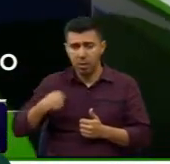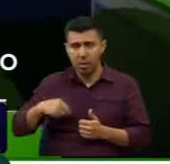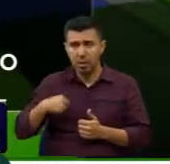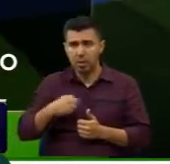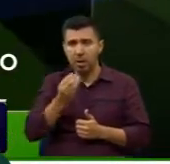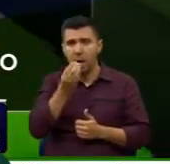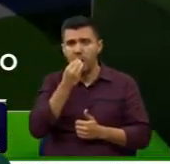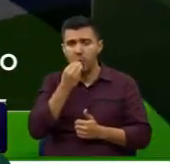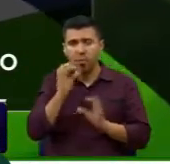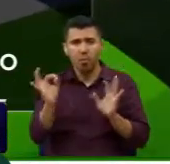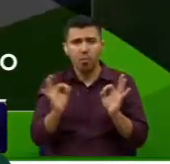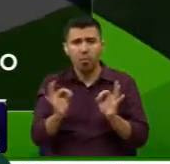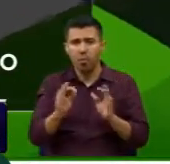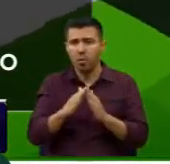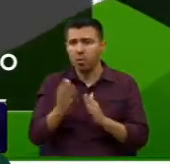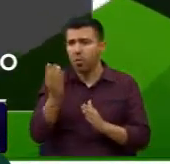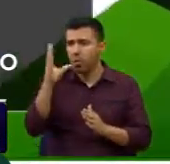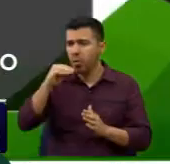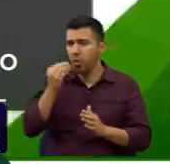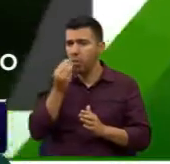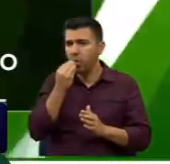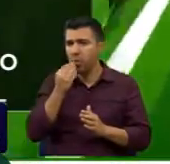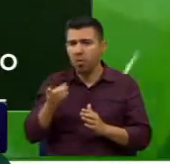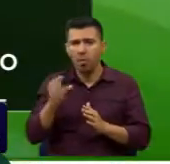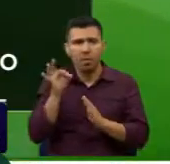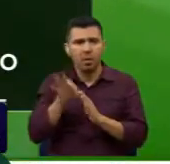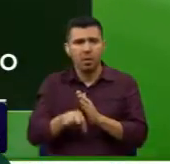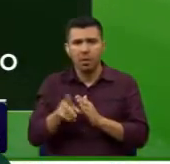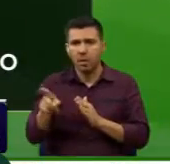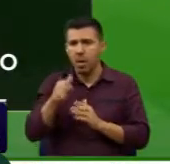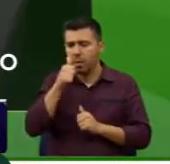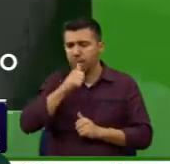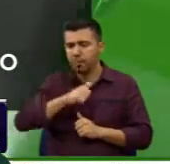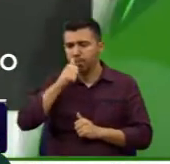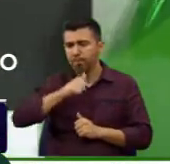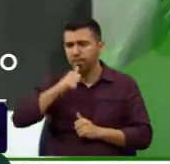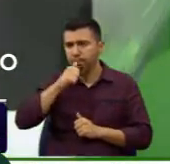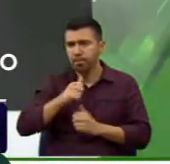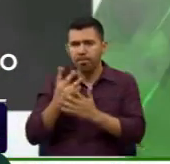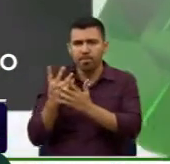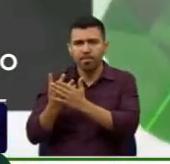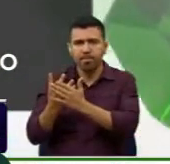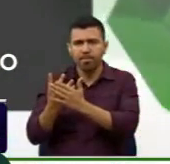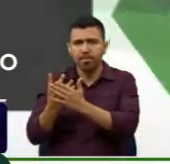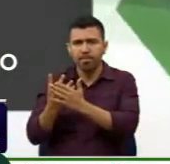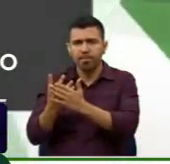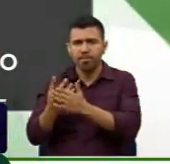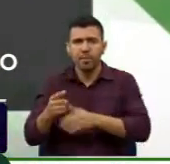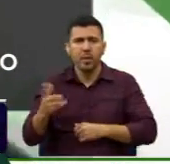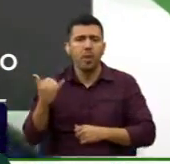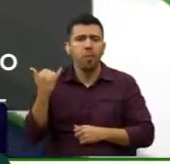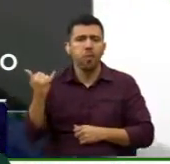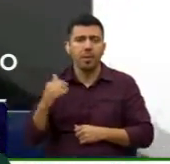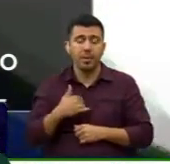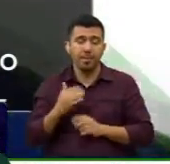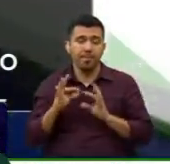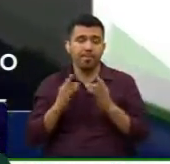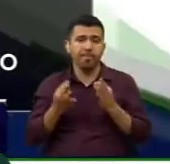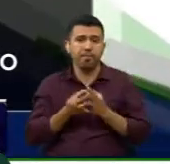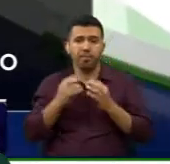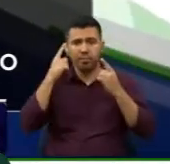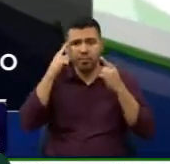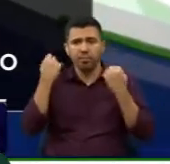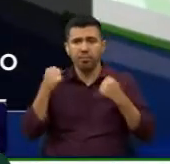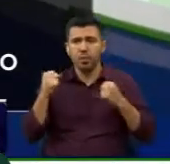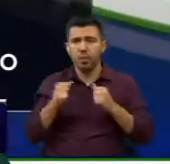dado almuerzo ni comida los tienen encerrados y pues la verdad me preocupan los la que nosotros familiares nos preocupamos